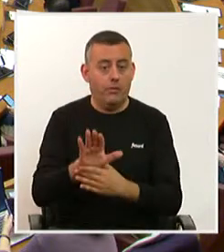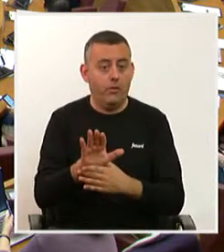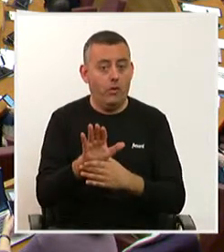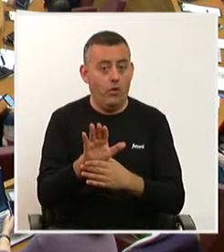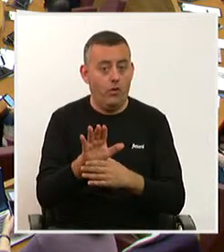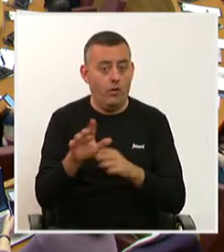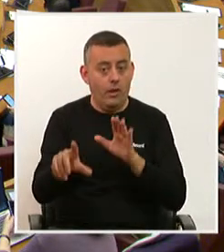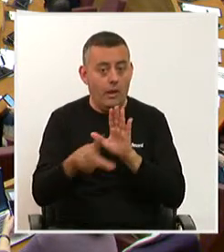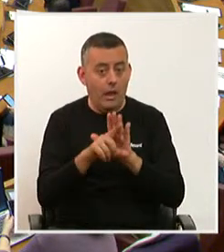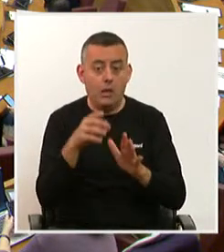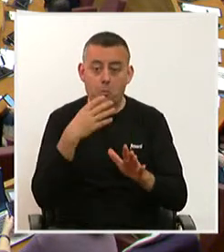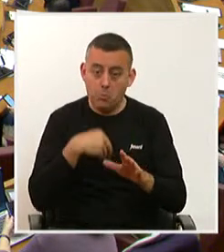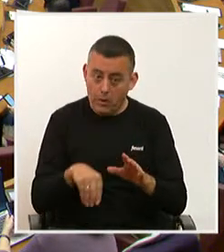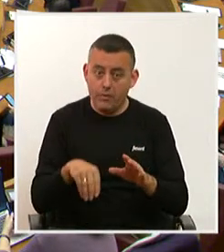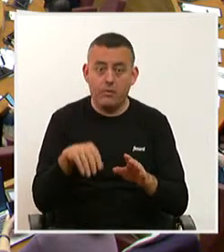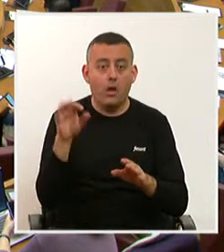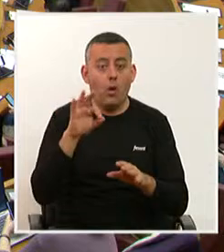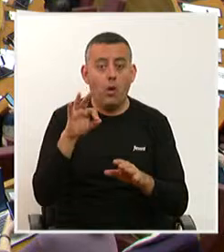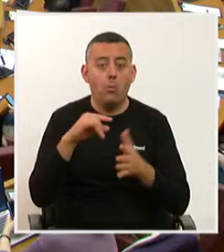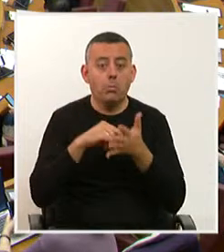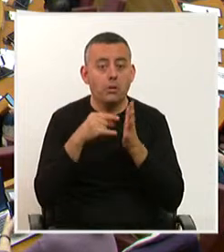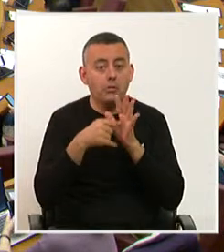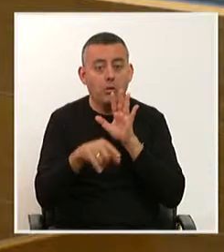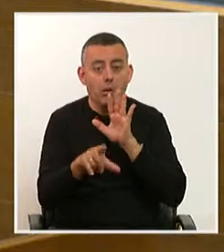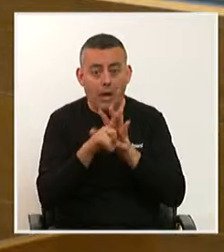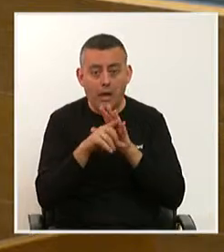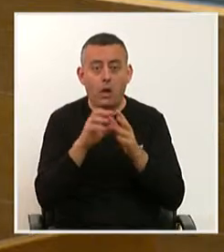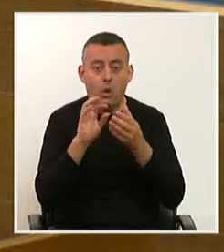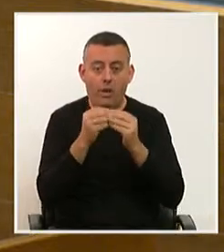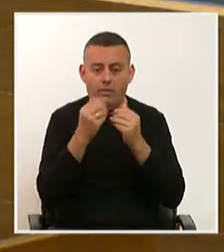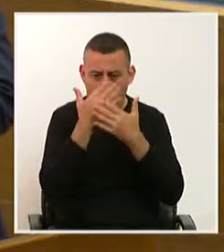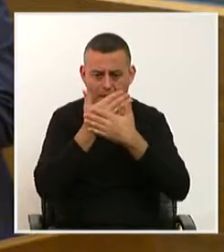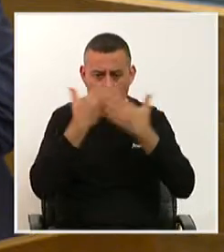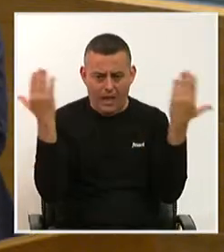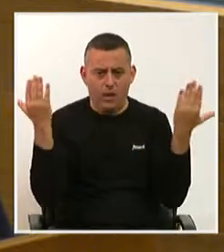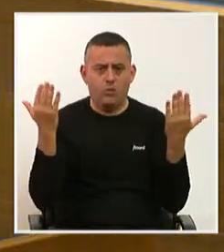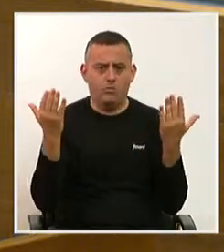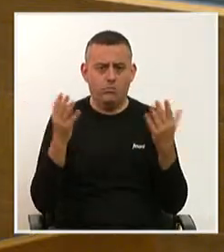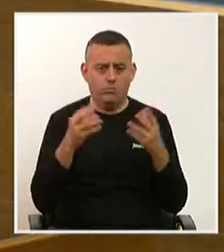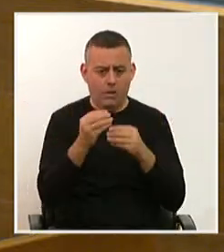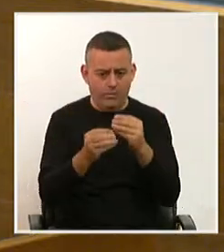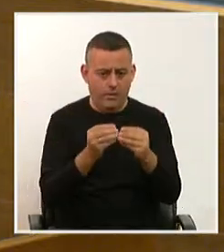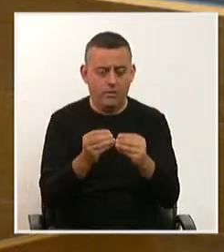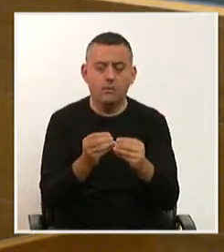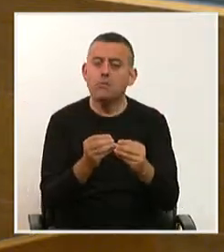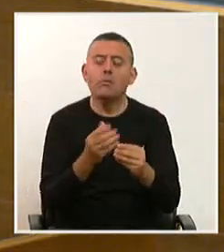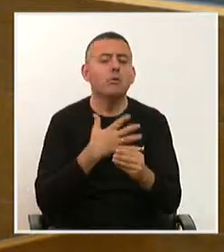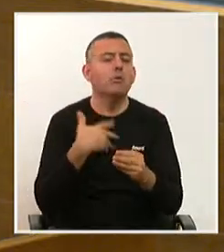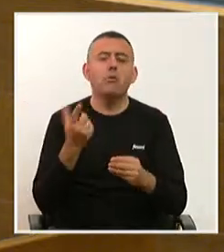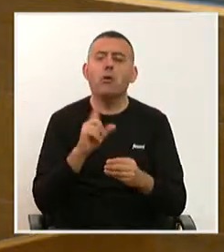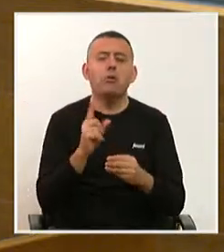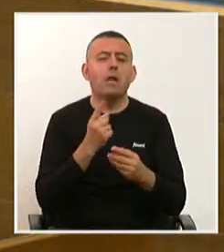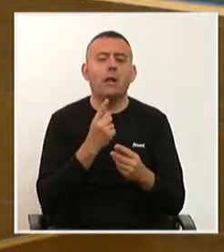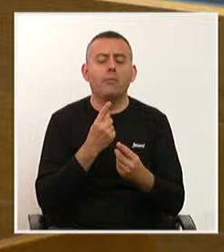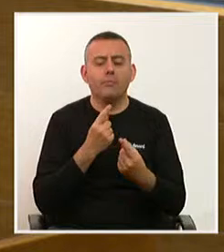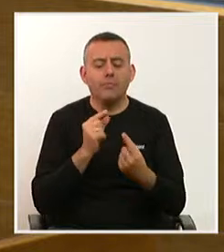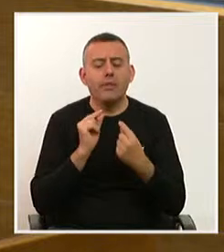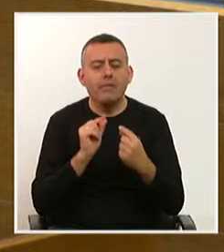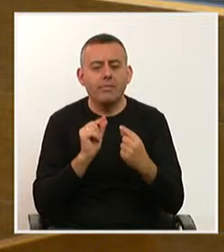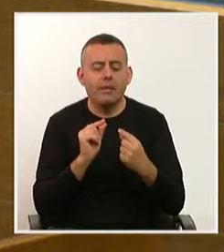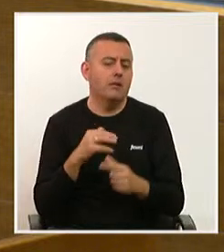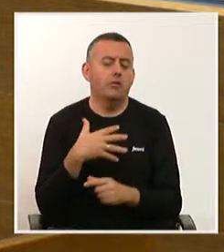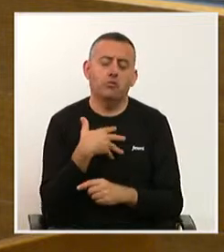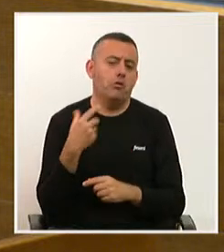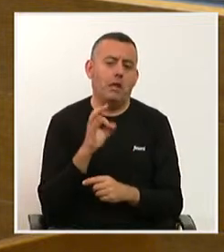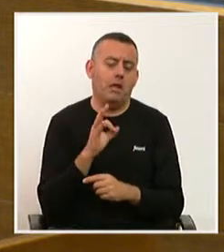modificación de un mediante el proyecto de ley por qué lo hicieron en una ley de acompañamiento Por qué no quisieron debatir con la sociedad Este cambio